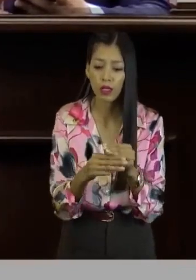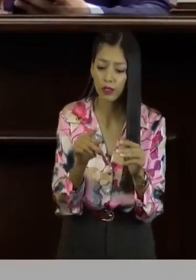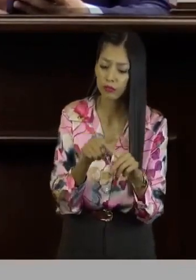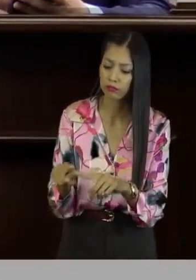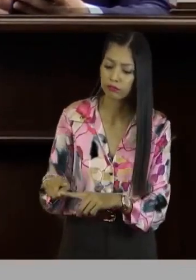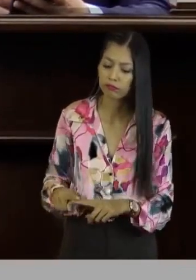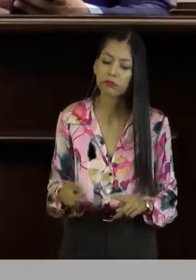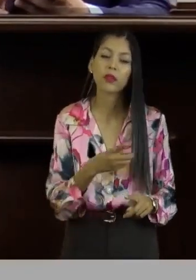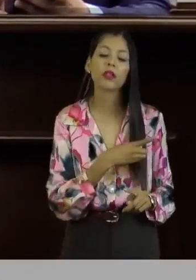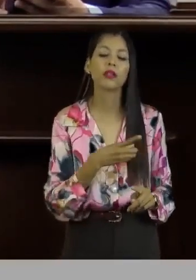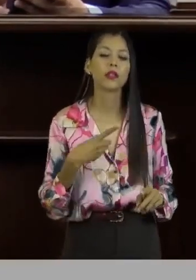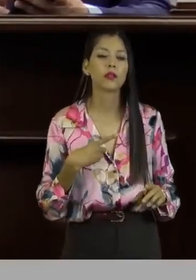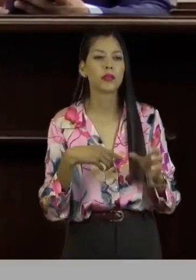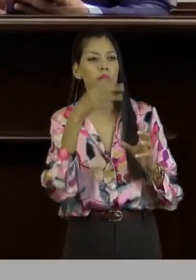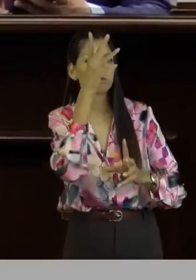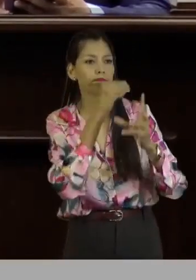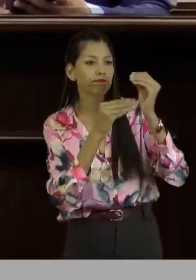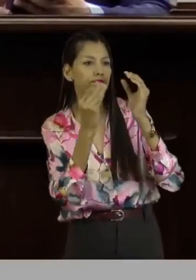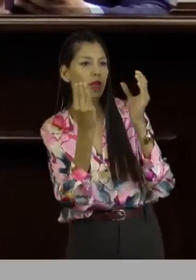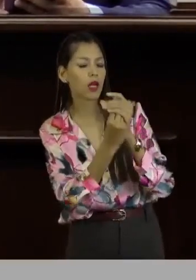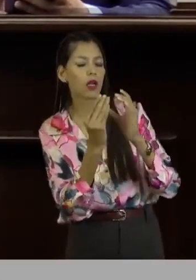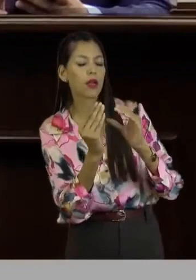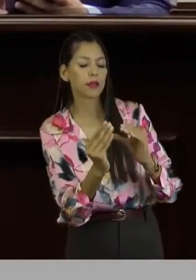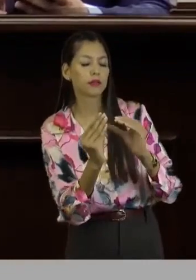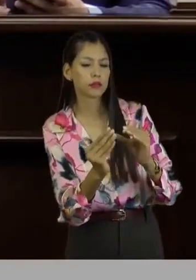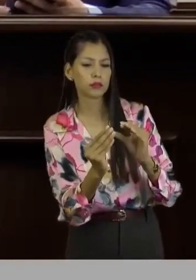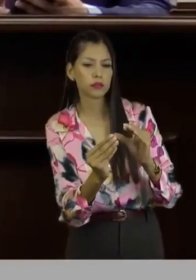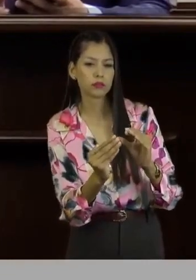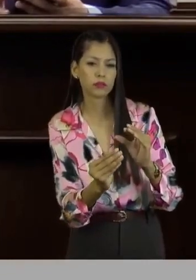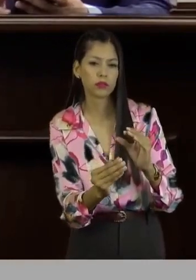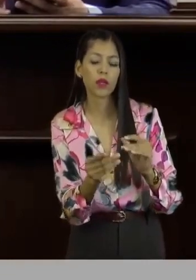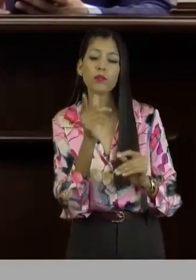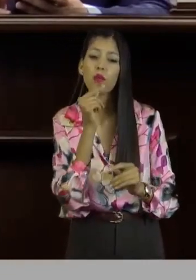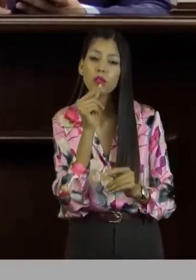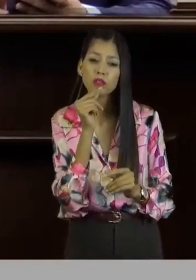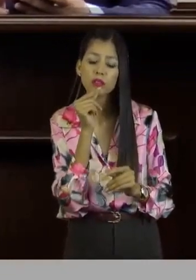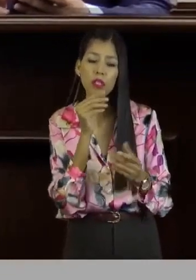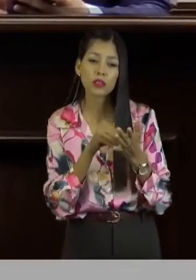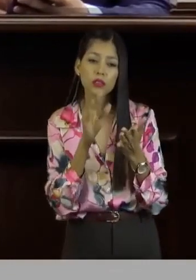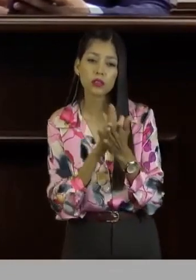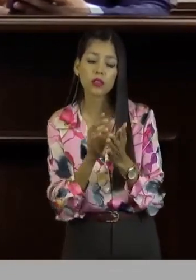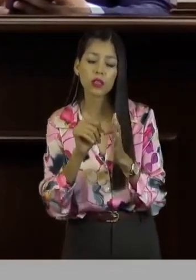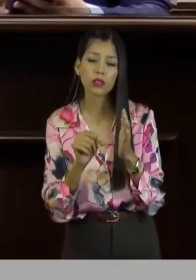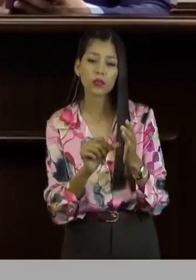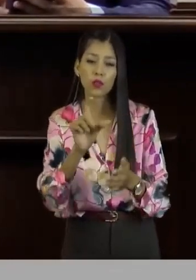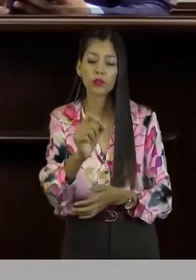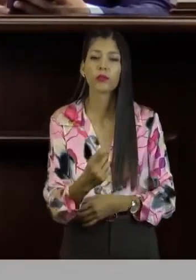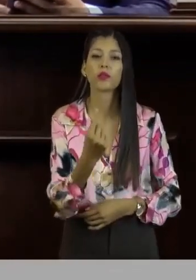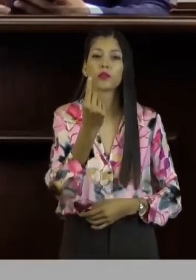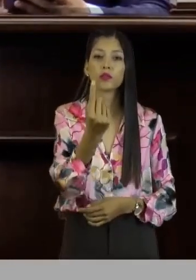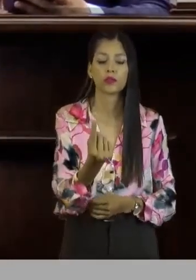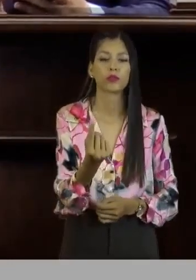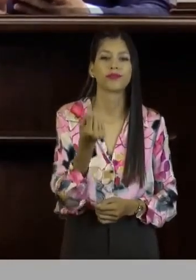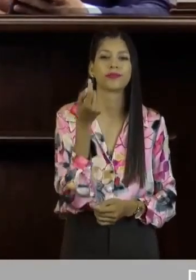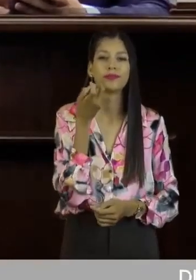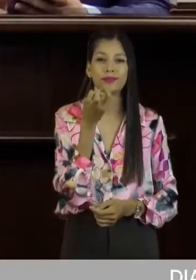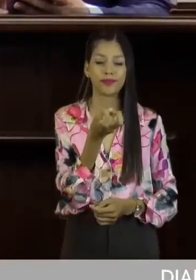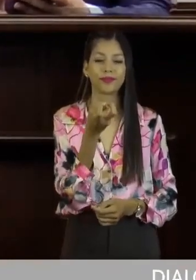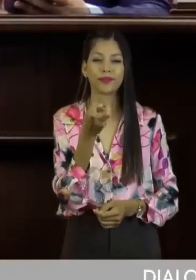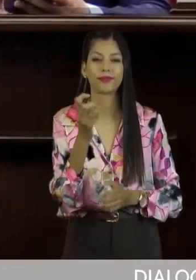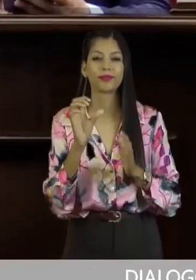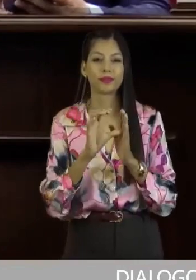deberá capacitarse en la doctrina policial civil establecida en el artículo 21 de